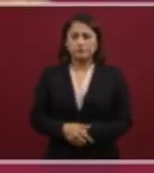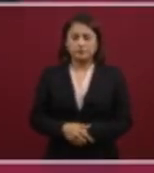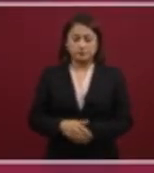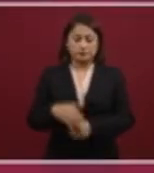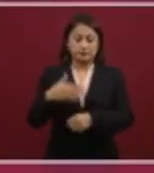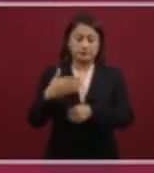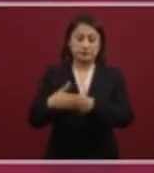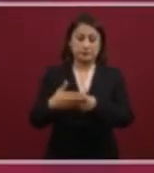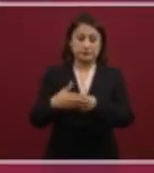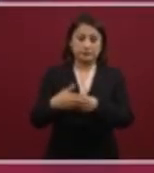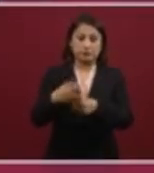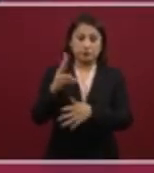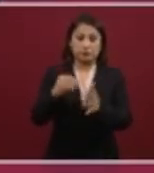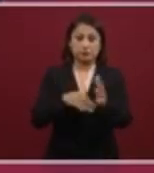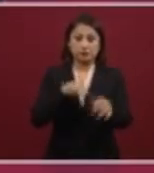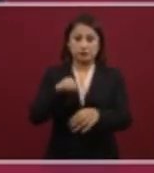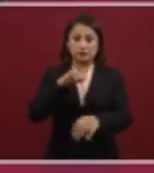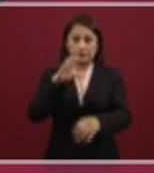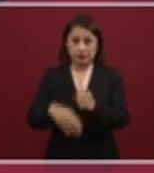no ahora,